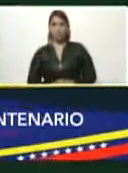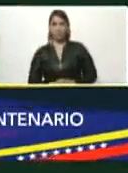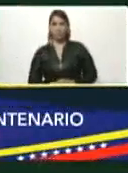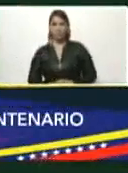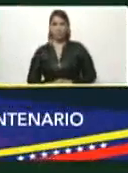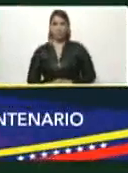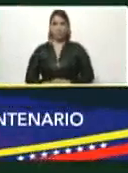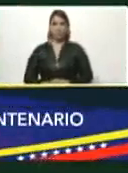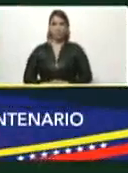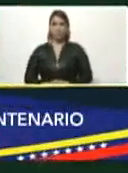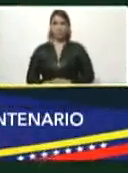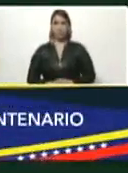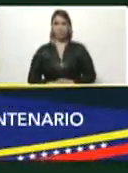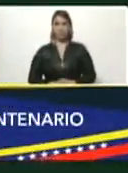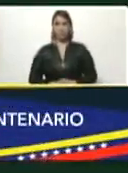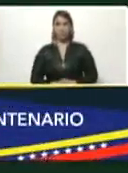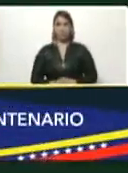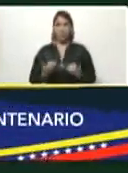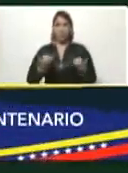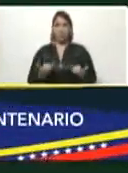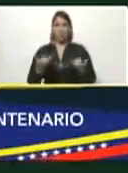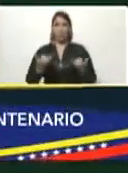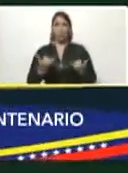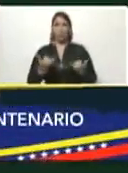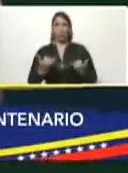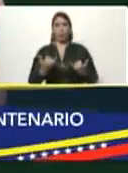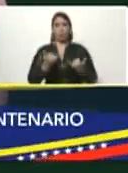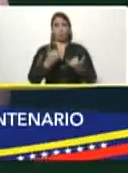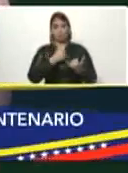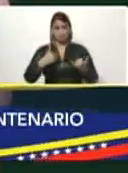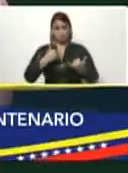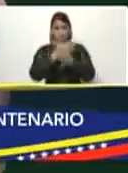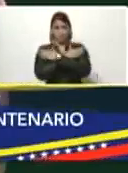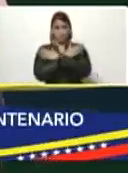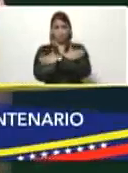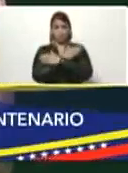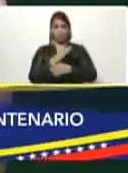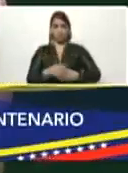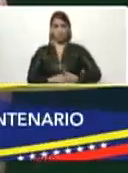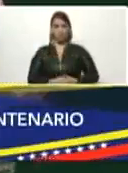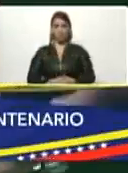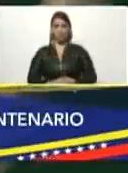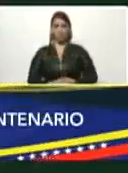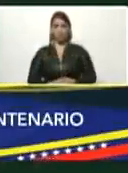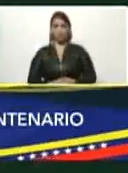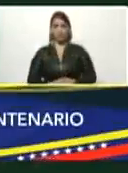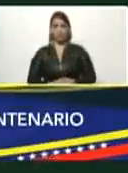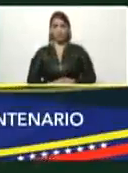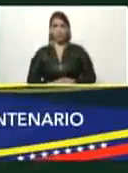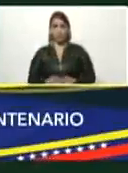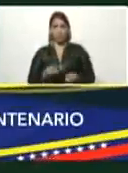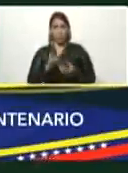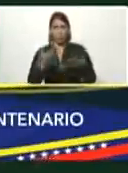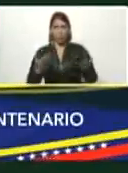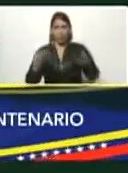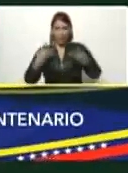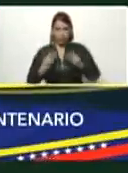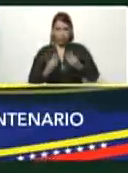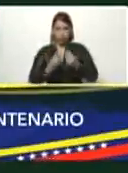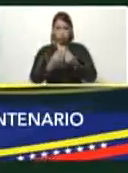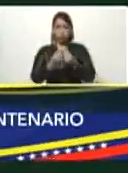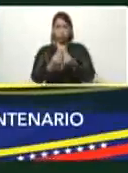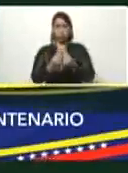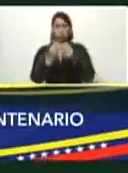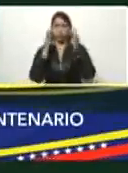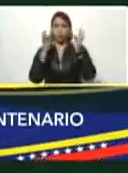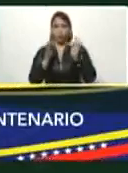para el presente. Yo quiero felicitar y realmente sentir que ustedes nos acompañan de